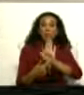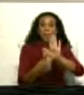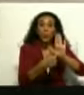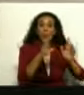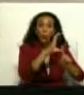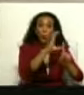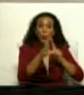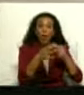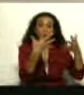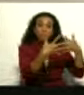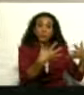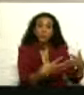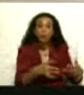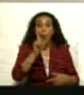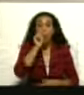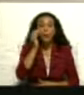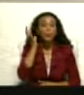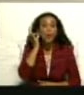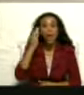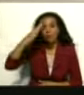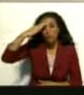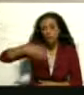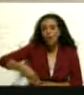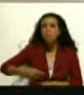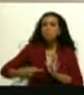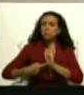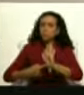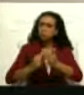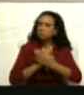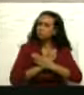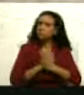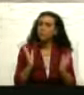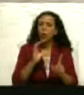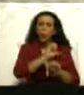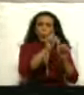culturales y literarias, los soldados de la patria continuarán mostrando sus bondades